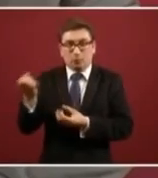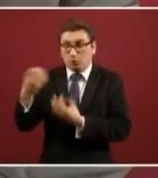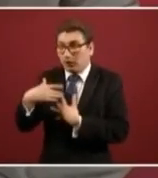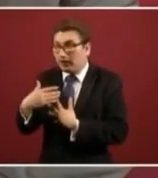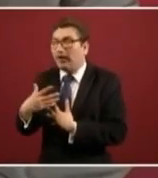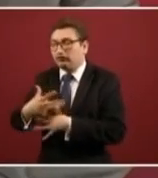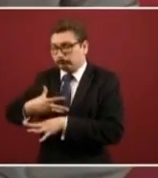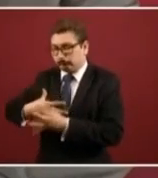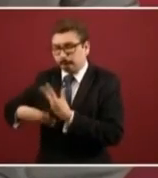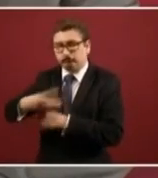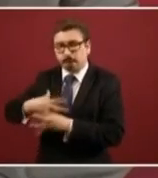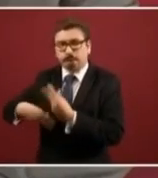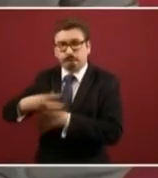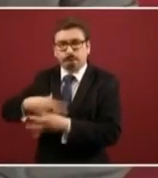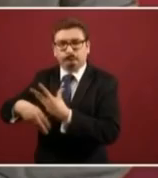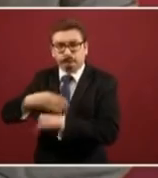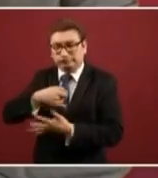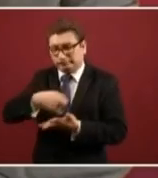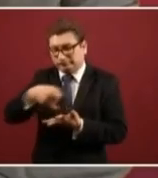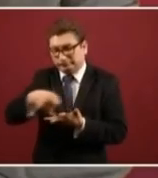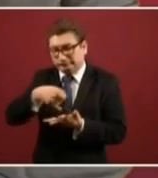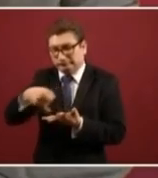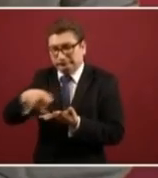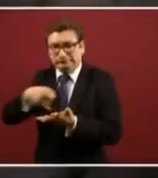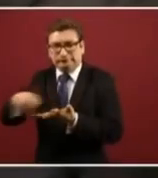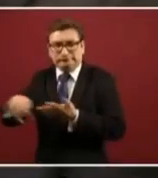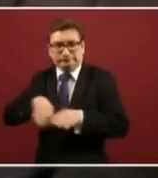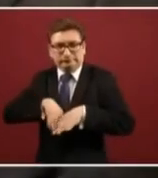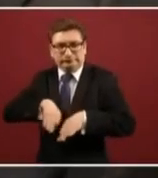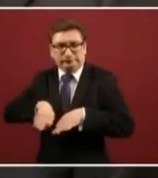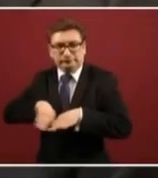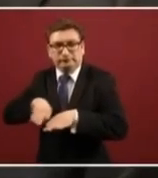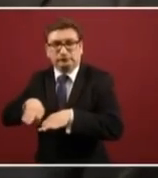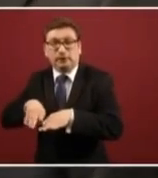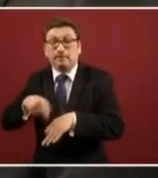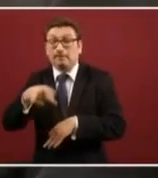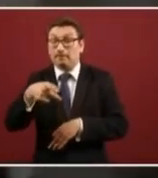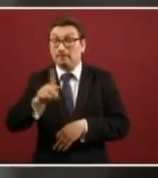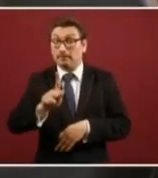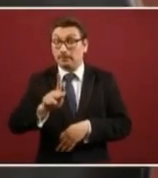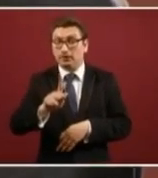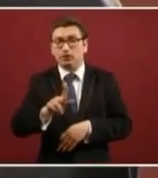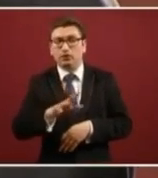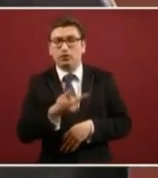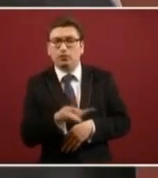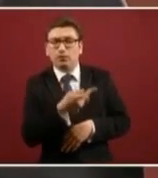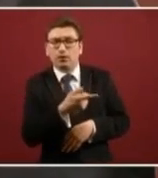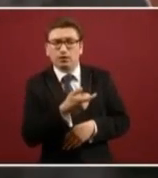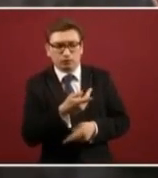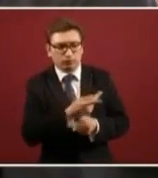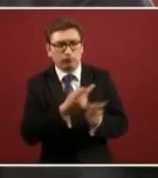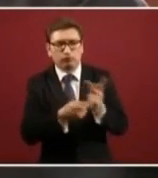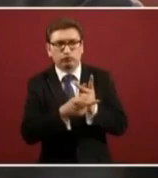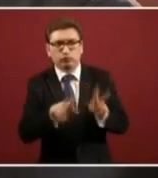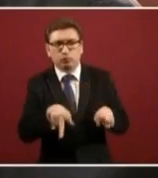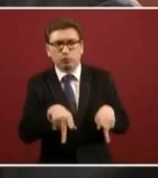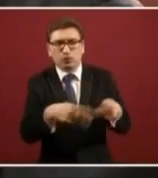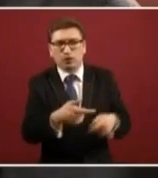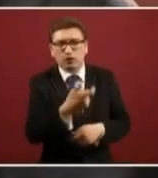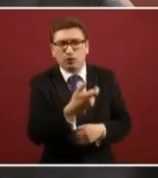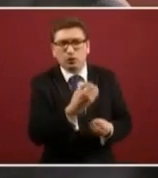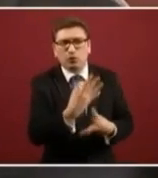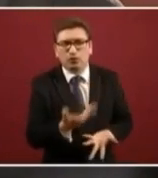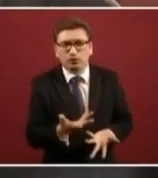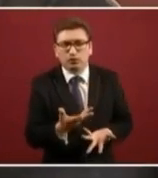puedan financiar la siembra, si se les garantiza que se va a pagar más de 14 mil pesos